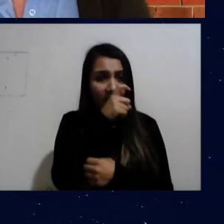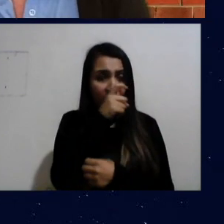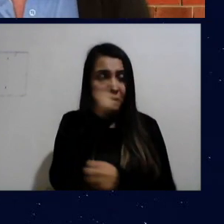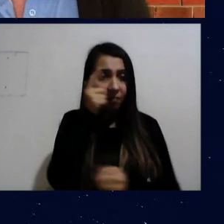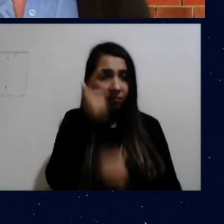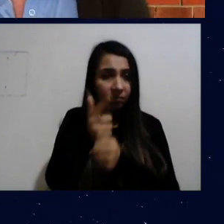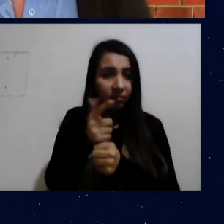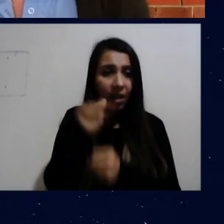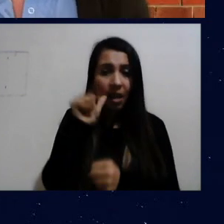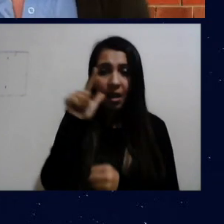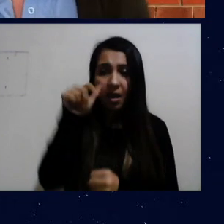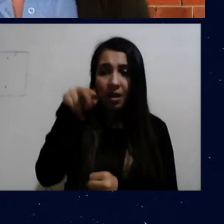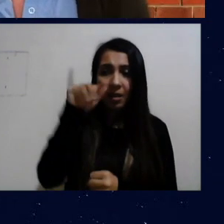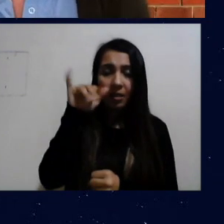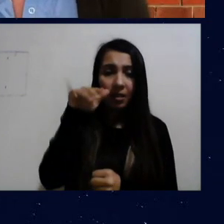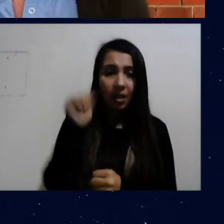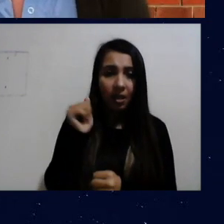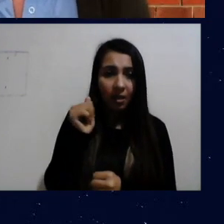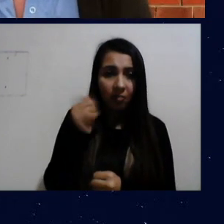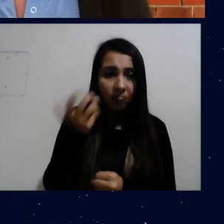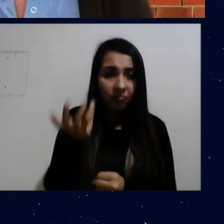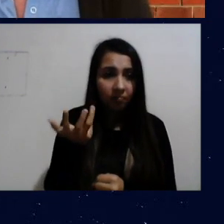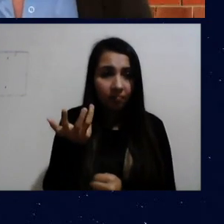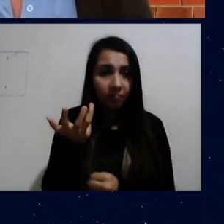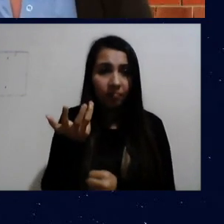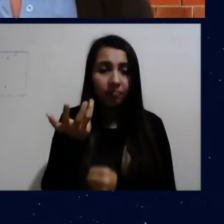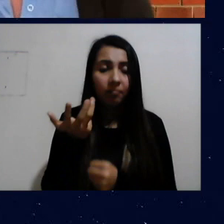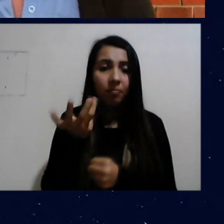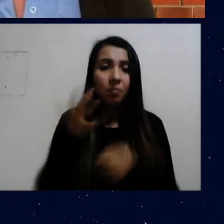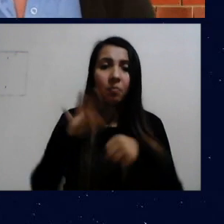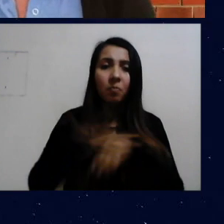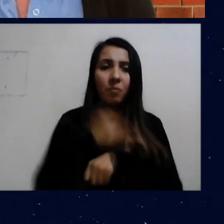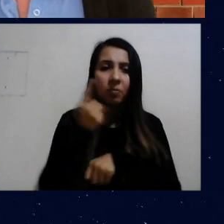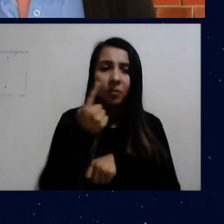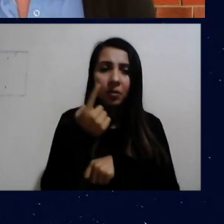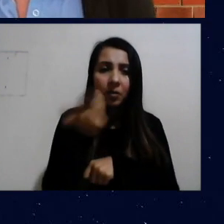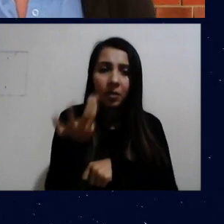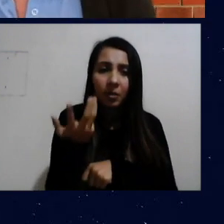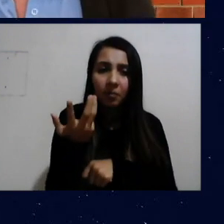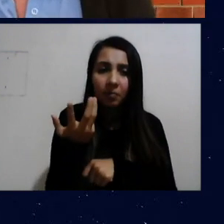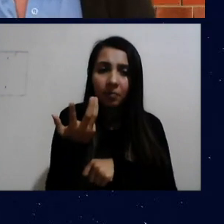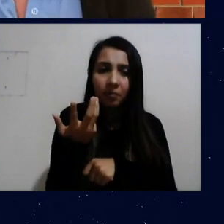es esto de la detección que es